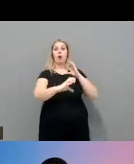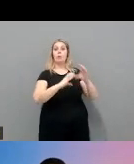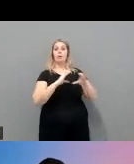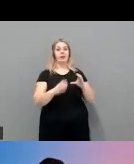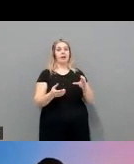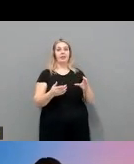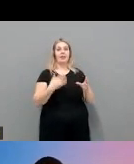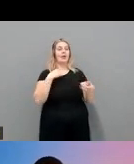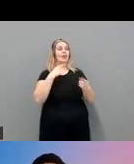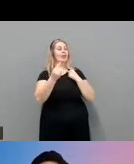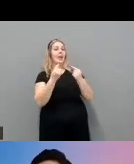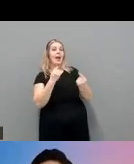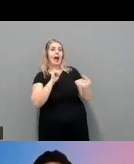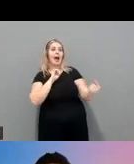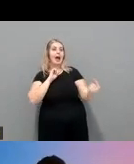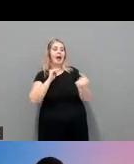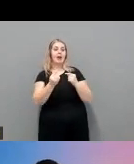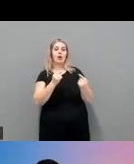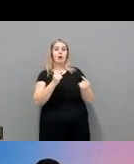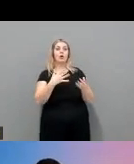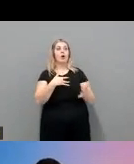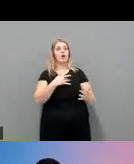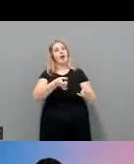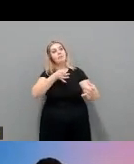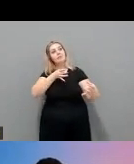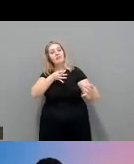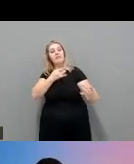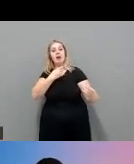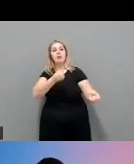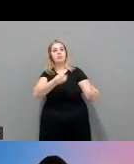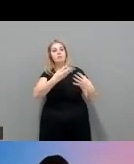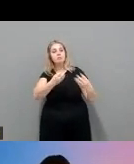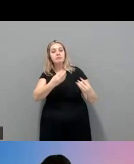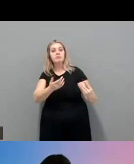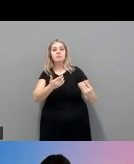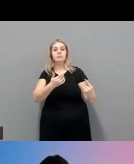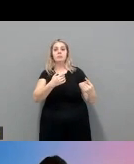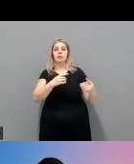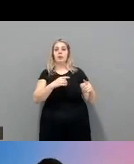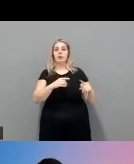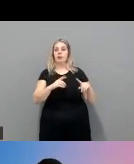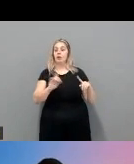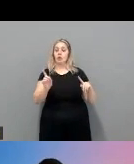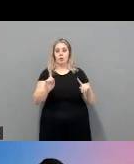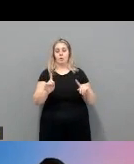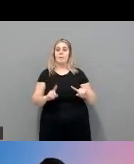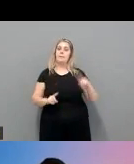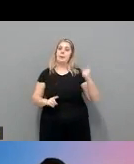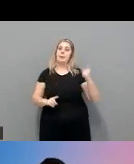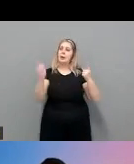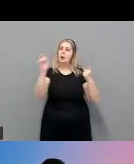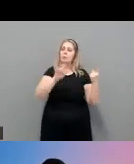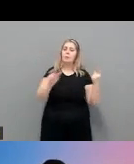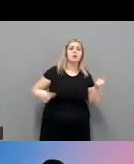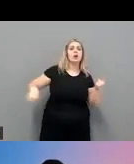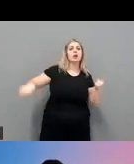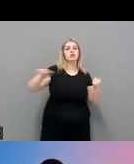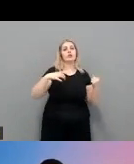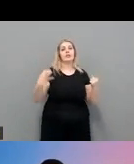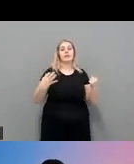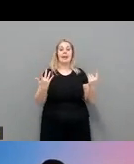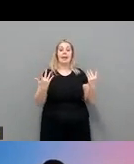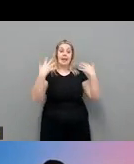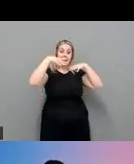tengan diálogos, que nos den narrativas o relatos. Primero, todas las personas necesitan tener una